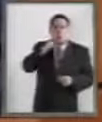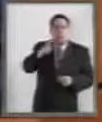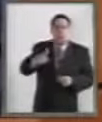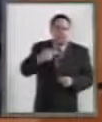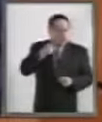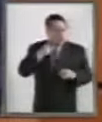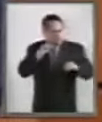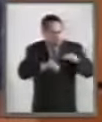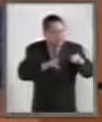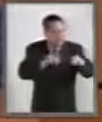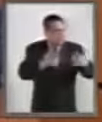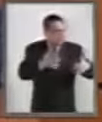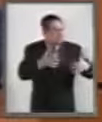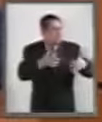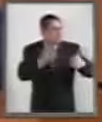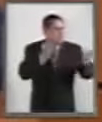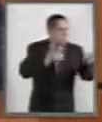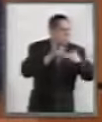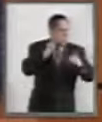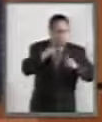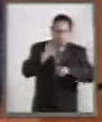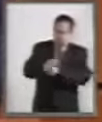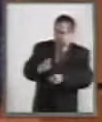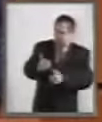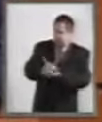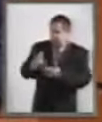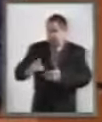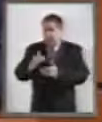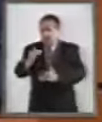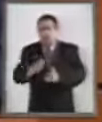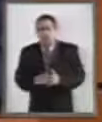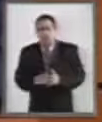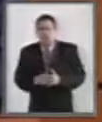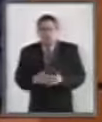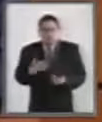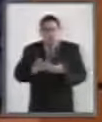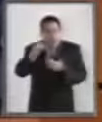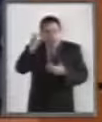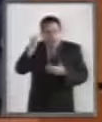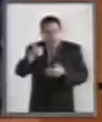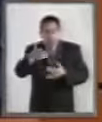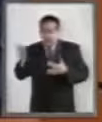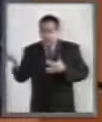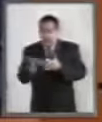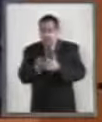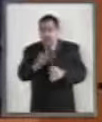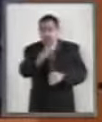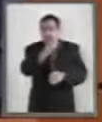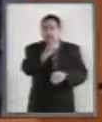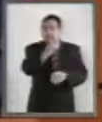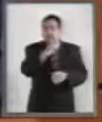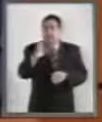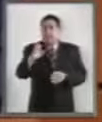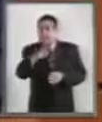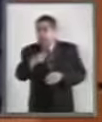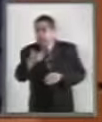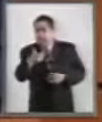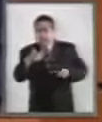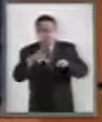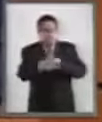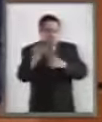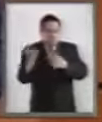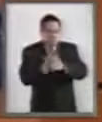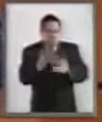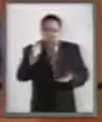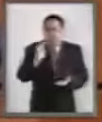política industrial de desarrollo nacional. No existe. Y ahora le quitan la mitad a la Secretaría de Economía. Pácatelas, no hay política